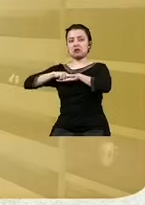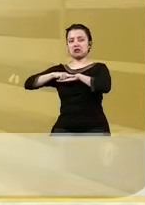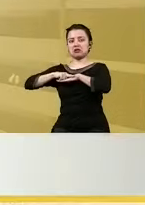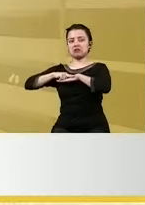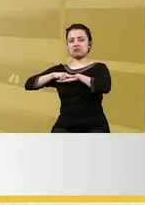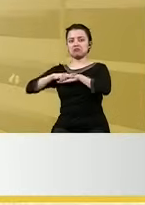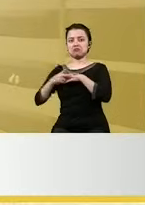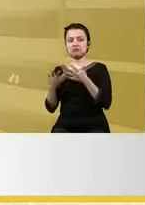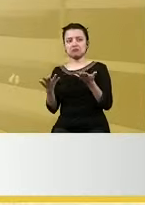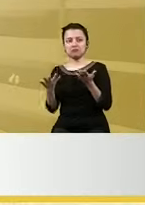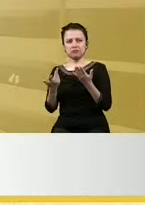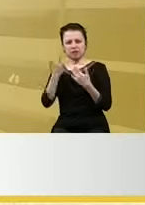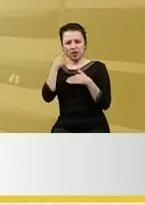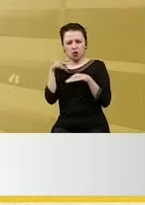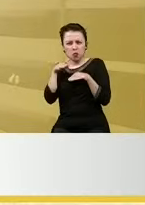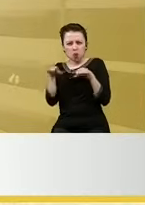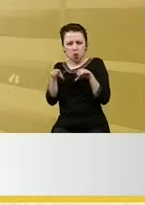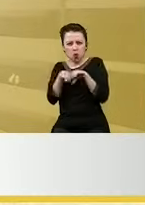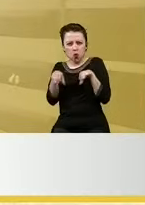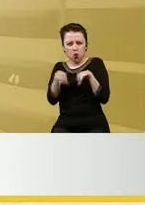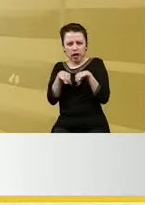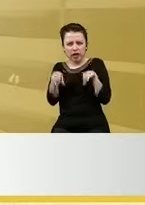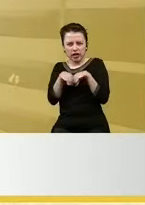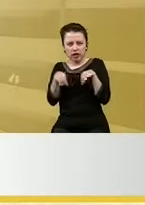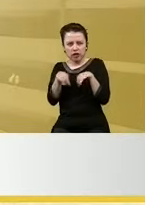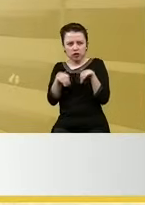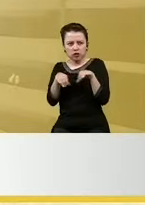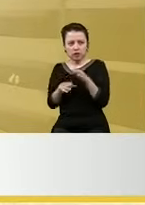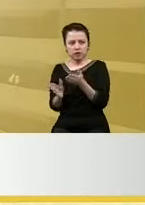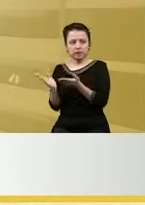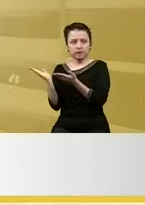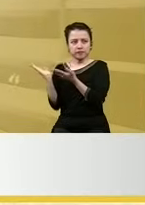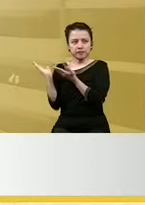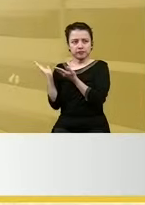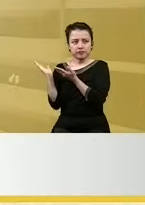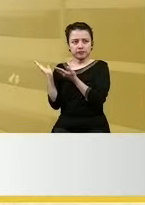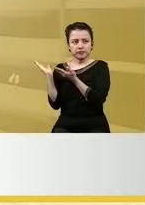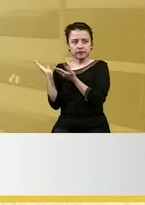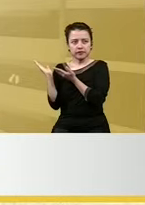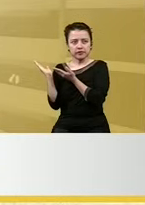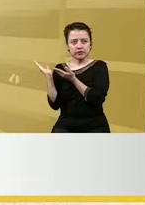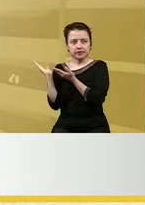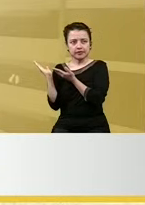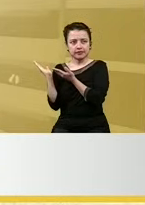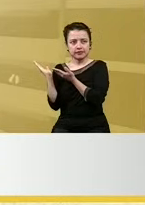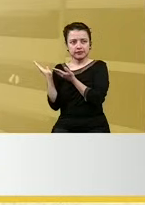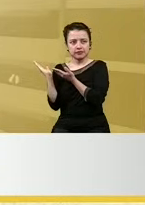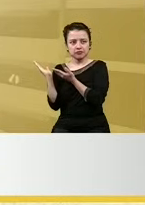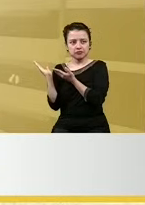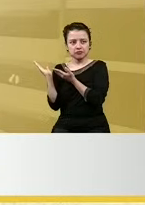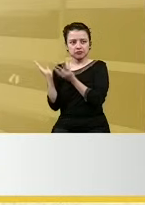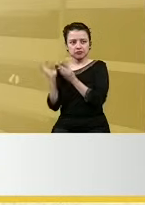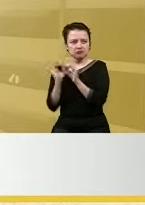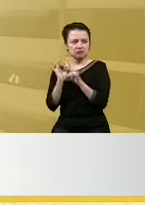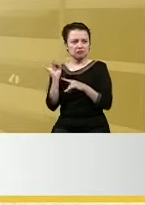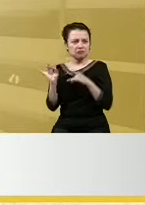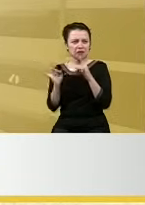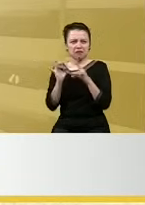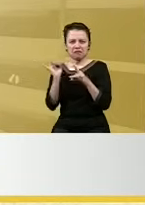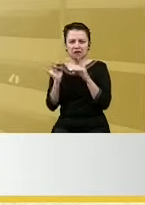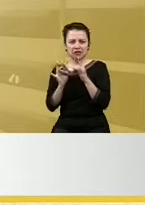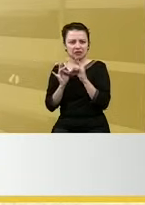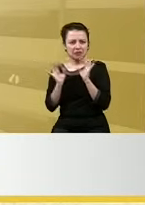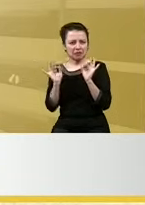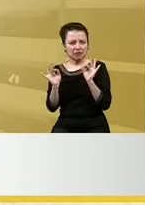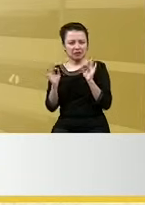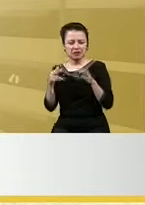totalmente. Hay como un hueco. Hay como un huequito en el techo de Transmilenio y él se acomoda perfectamente con sus brazos y sus piernas estiradas. Es como un Lego, como si